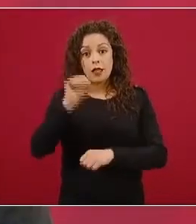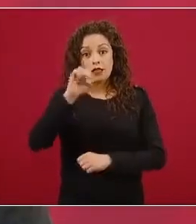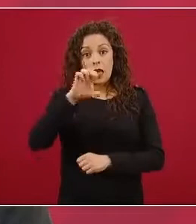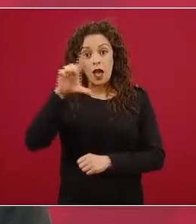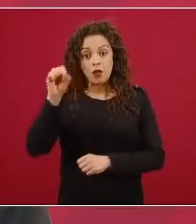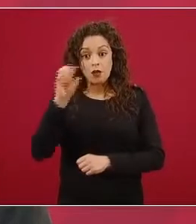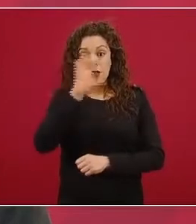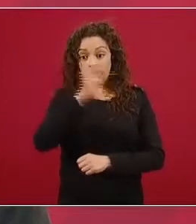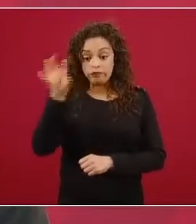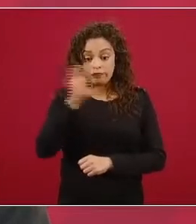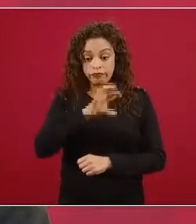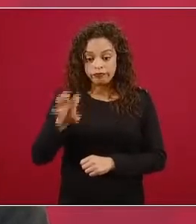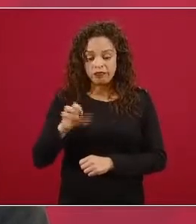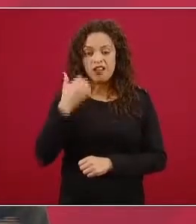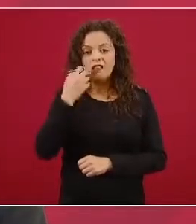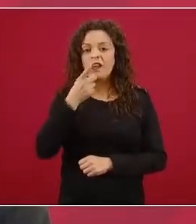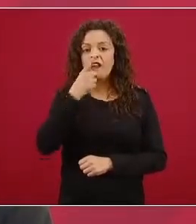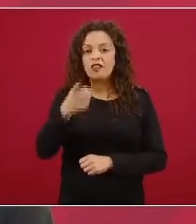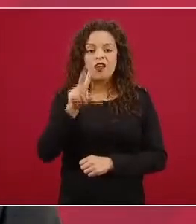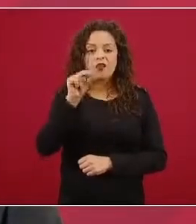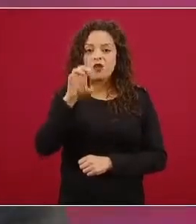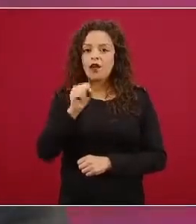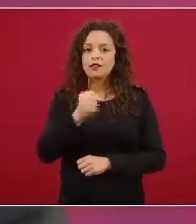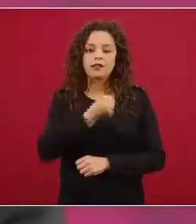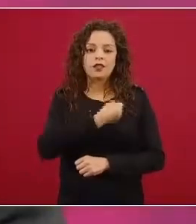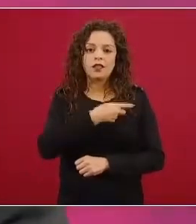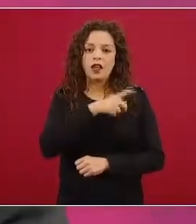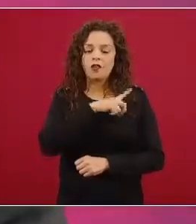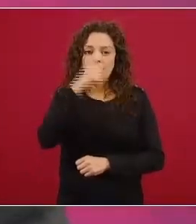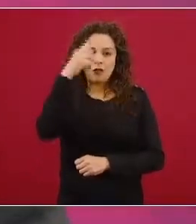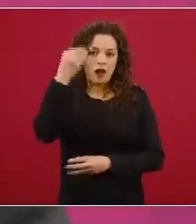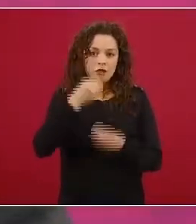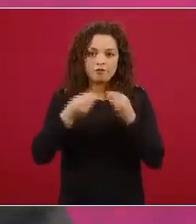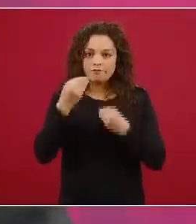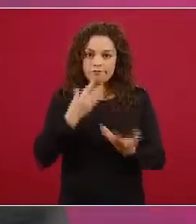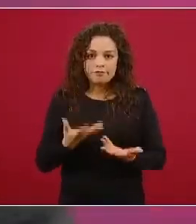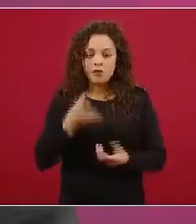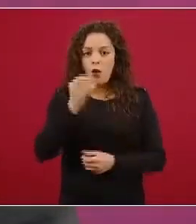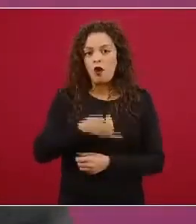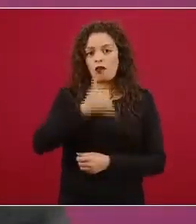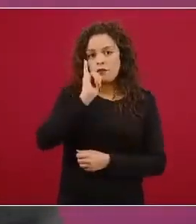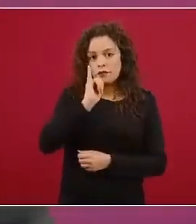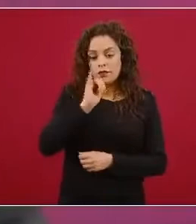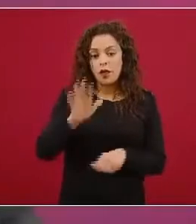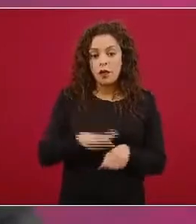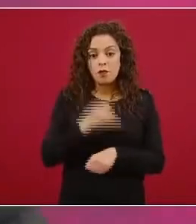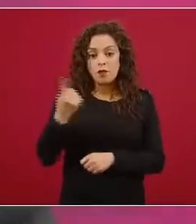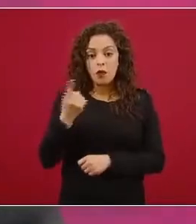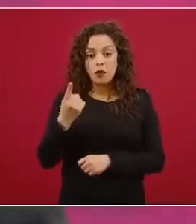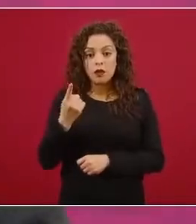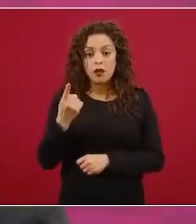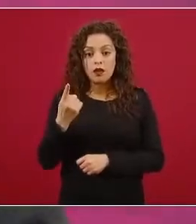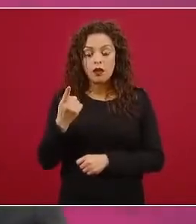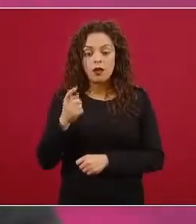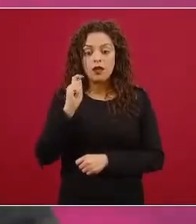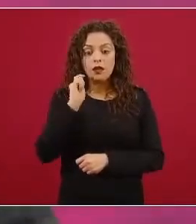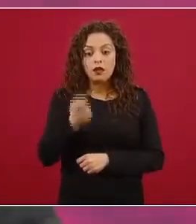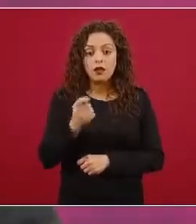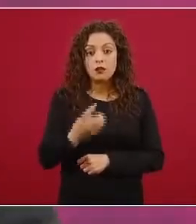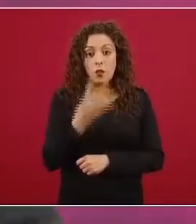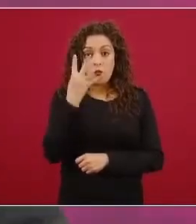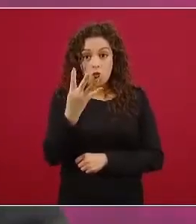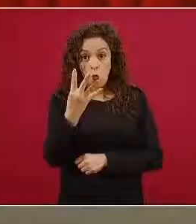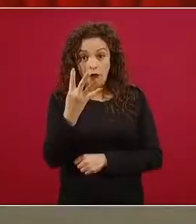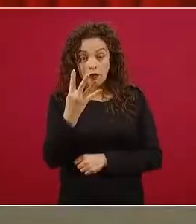saludable. Entre más sellos, menos saludable, porque precisamente los sellos ilustran un exceso de los 4 atributos,